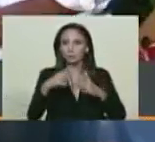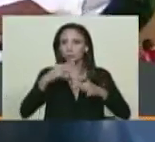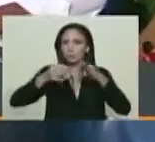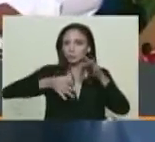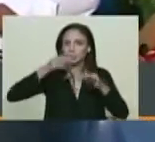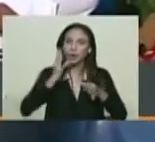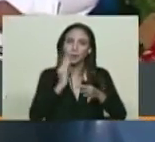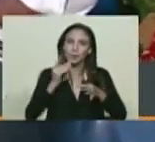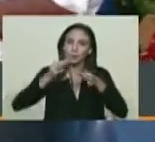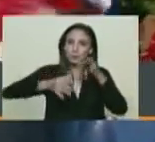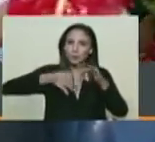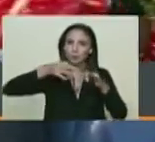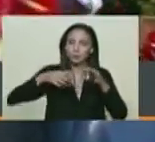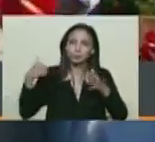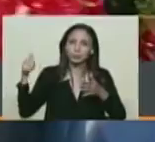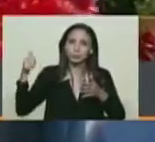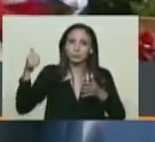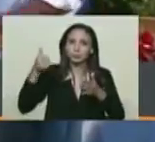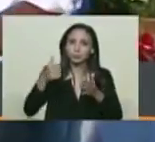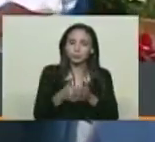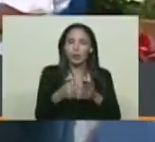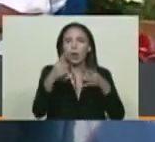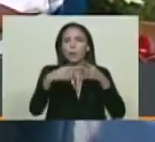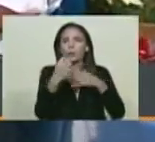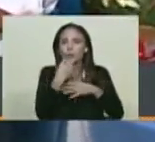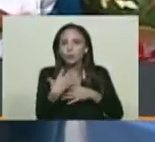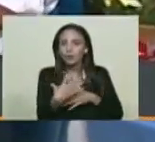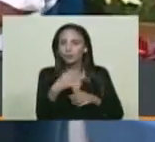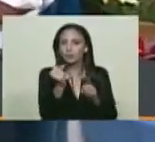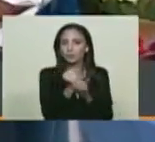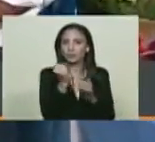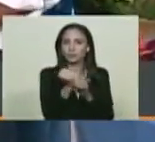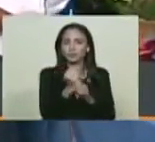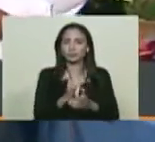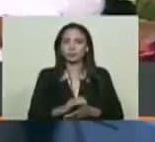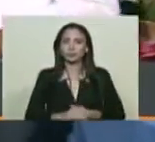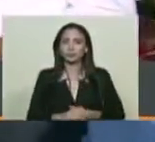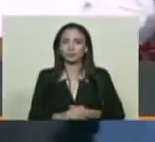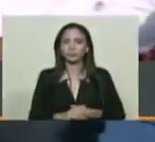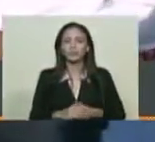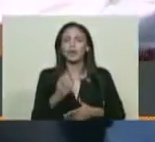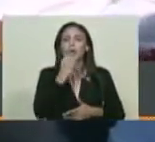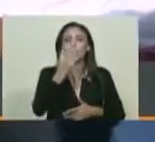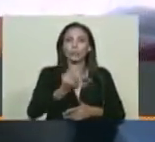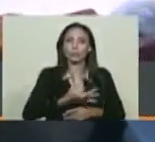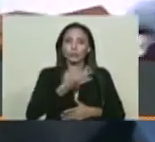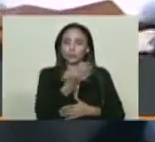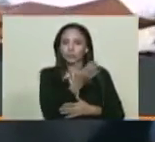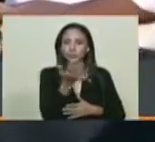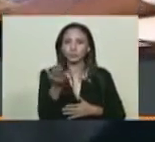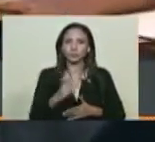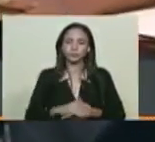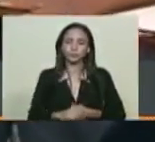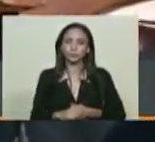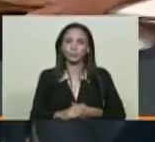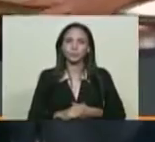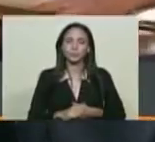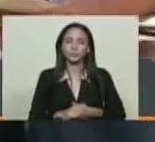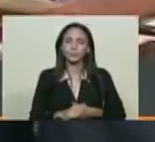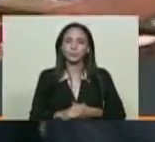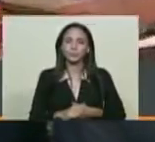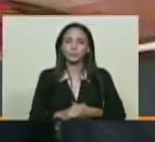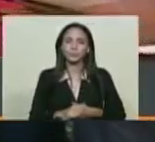contarnos la experiencia de las cosas hermosas que está haciendo la juventud de Miranda. Buenas tardes. Bueno, más que